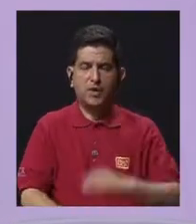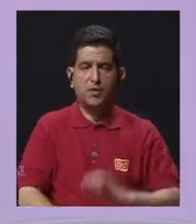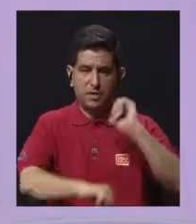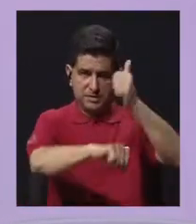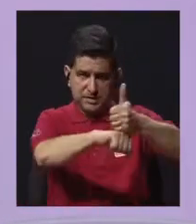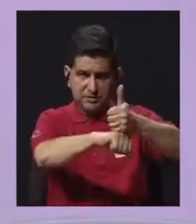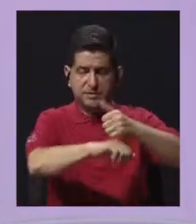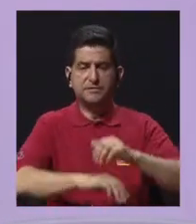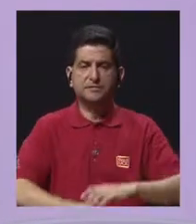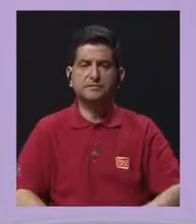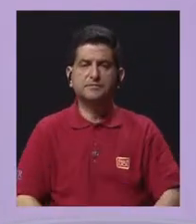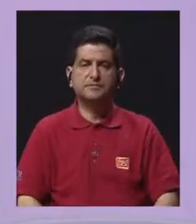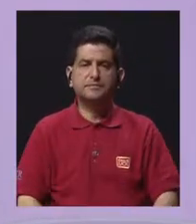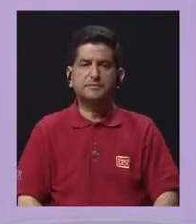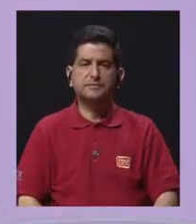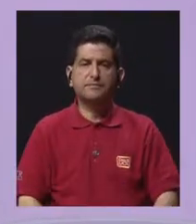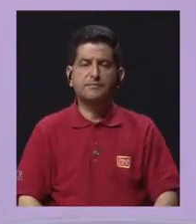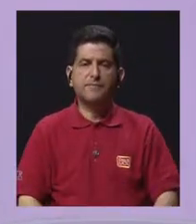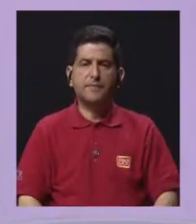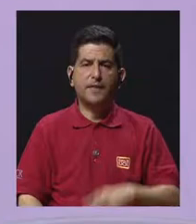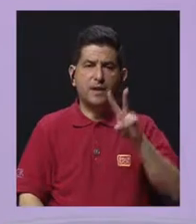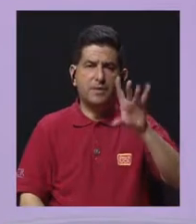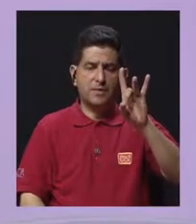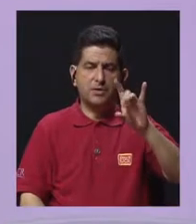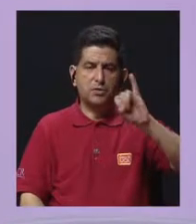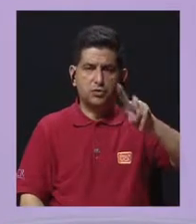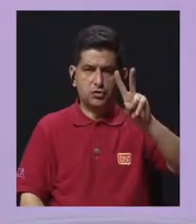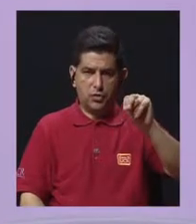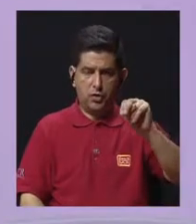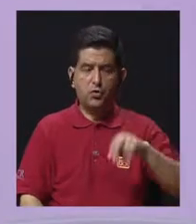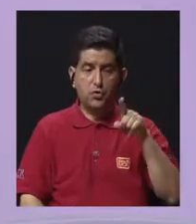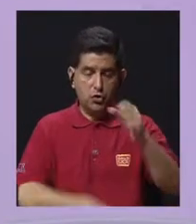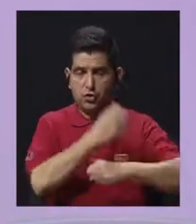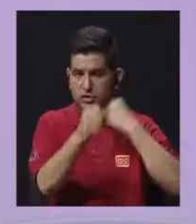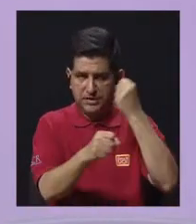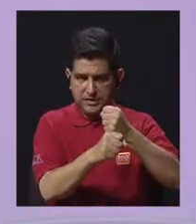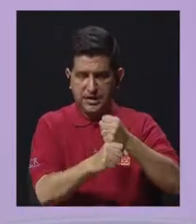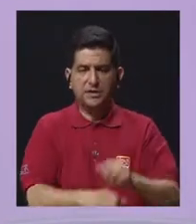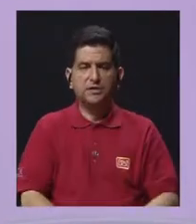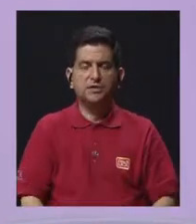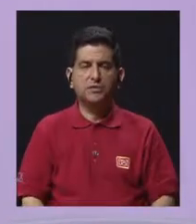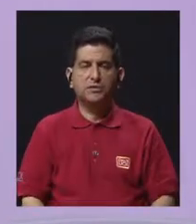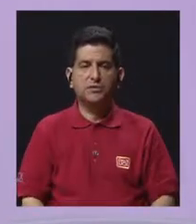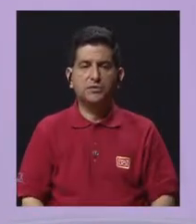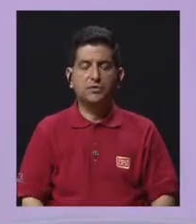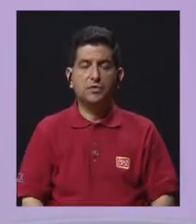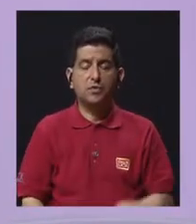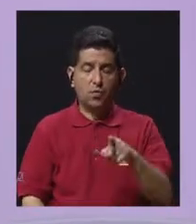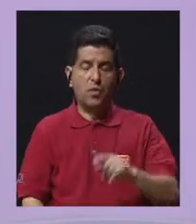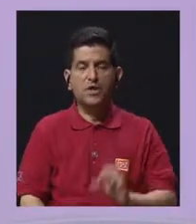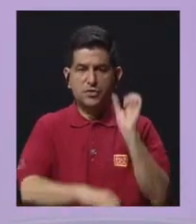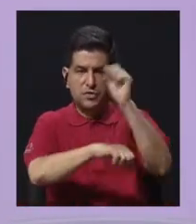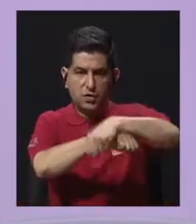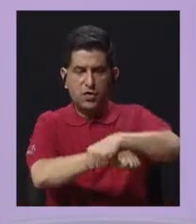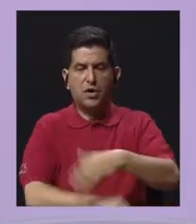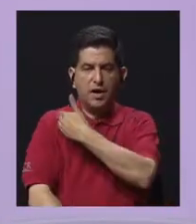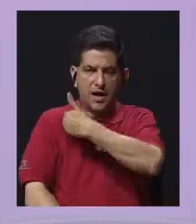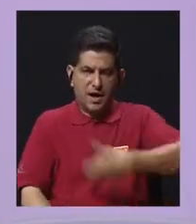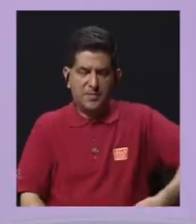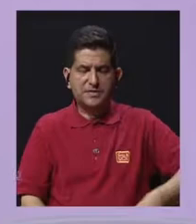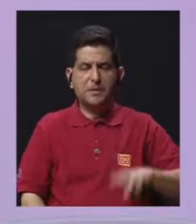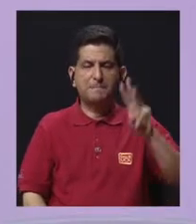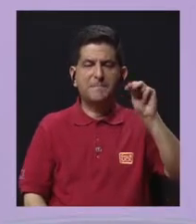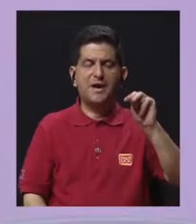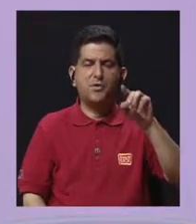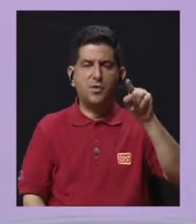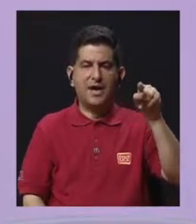Durante el golpe de Estado en el año 2009, dado el 28 de junio del mismo, cuando